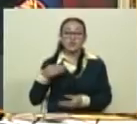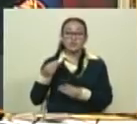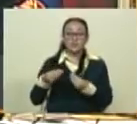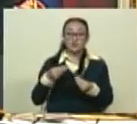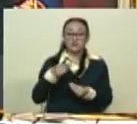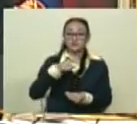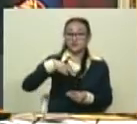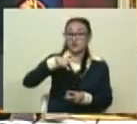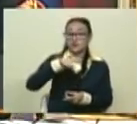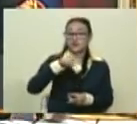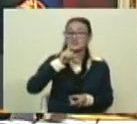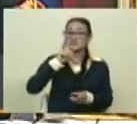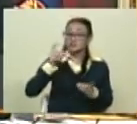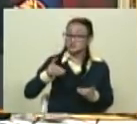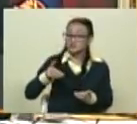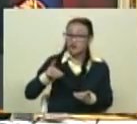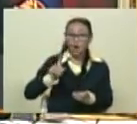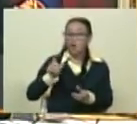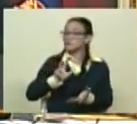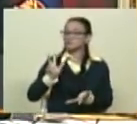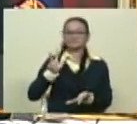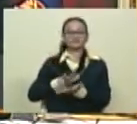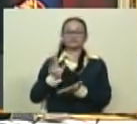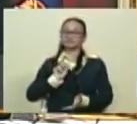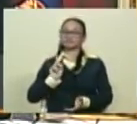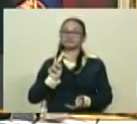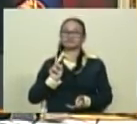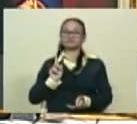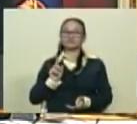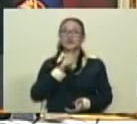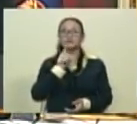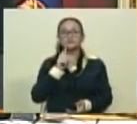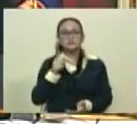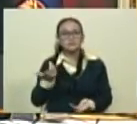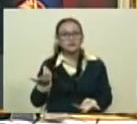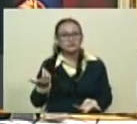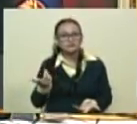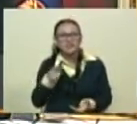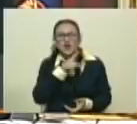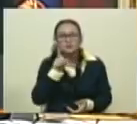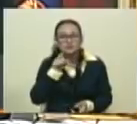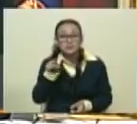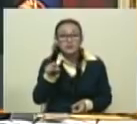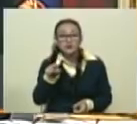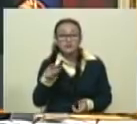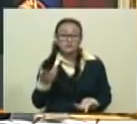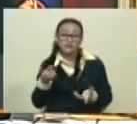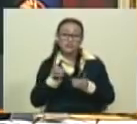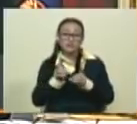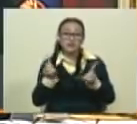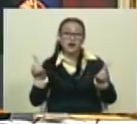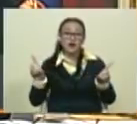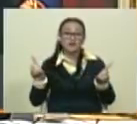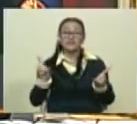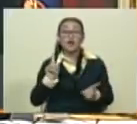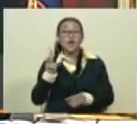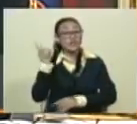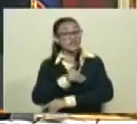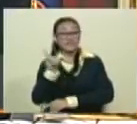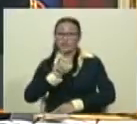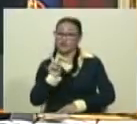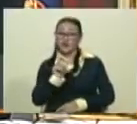constituyente o la desaprueba. ¿Cómo se llama eso? ¿Cómo se llama? Dictadura.